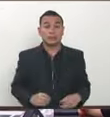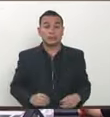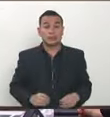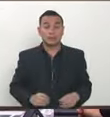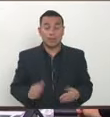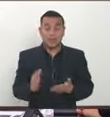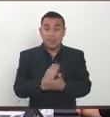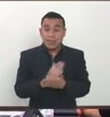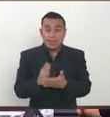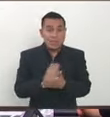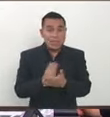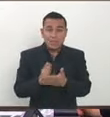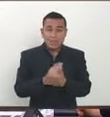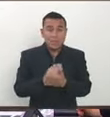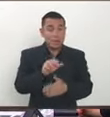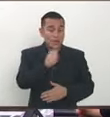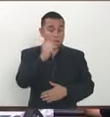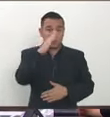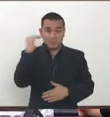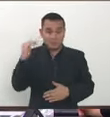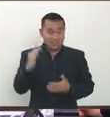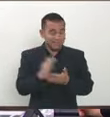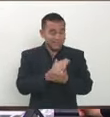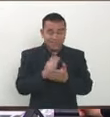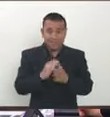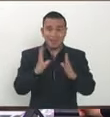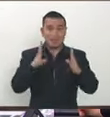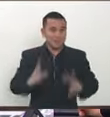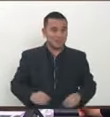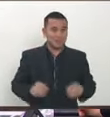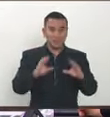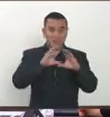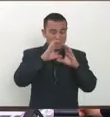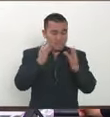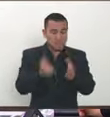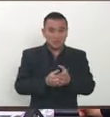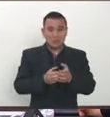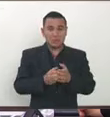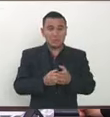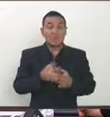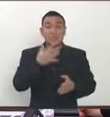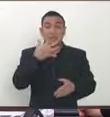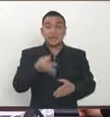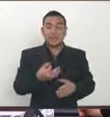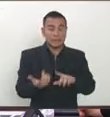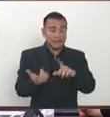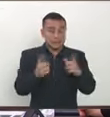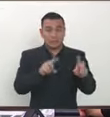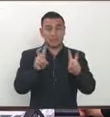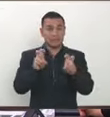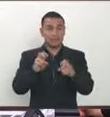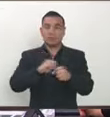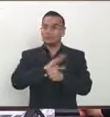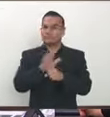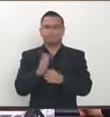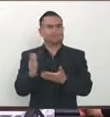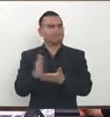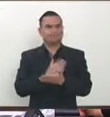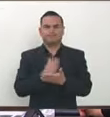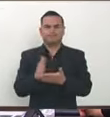ningún gobierno en el mundo, y ustedes lo han visto, ningún gobierno en el mundo, ni siquiera los países más poderosos del mundo estaban preparados. Sin